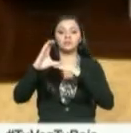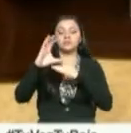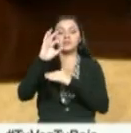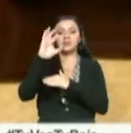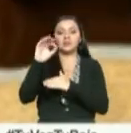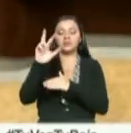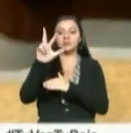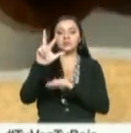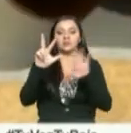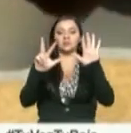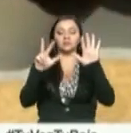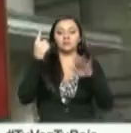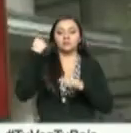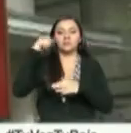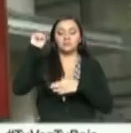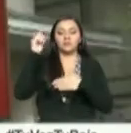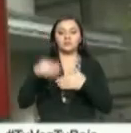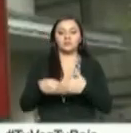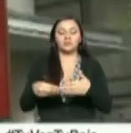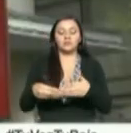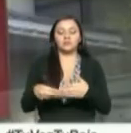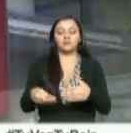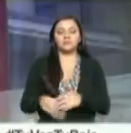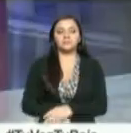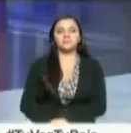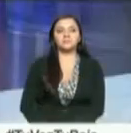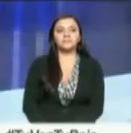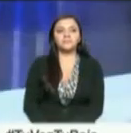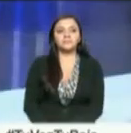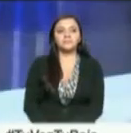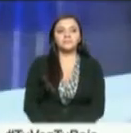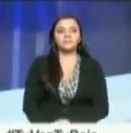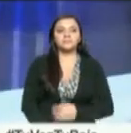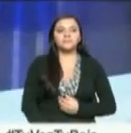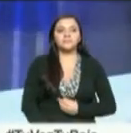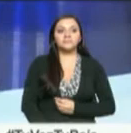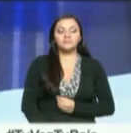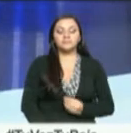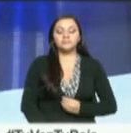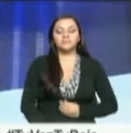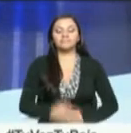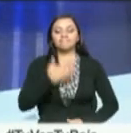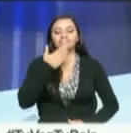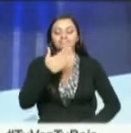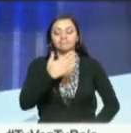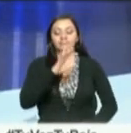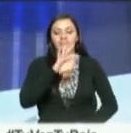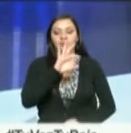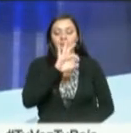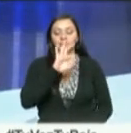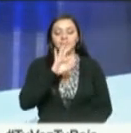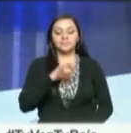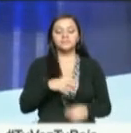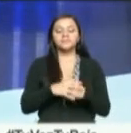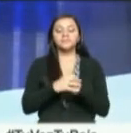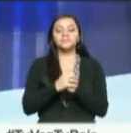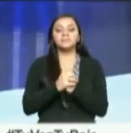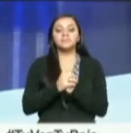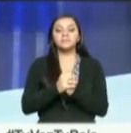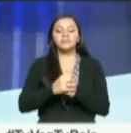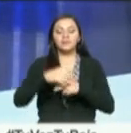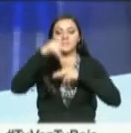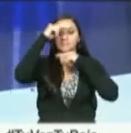538 millones de dólares. Caterine Morejón, Noticiero Ciudadano. Muchas gracias, Caterine. Mediante rueda de prensa, el Consejo